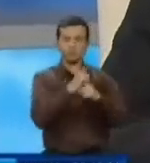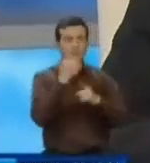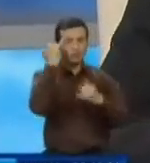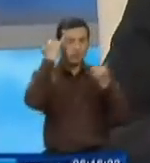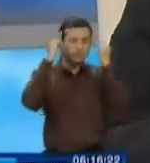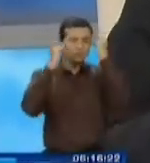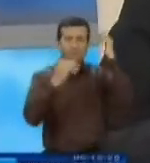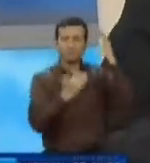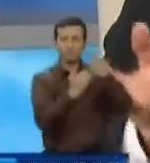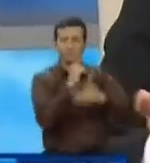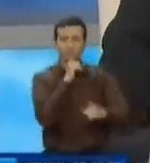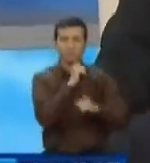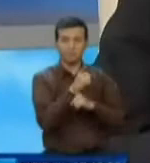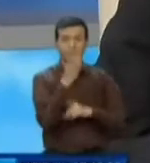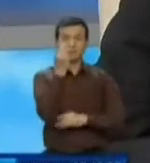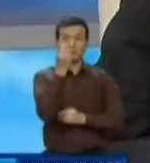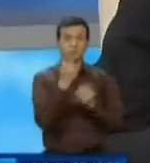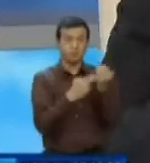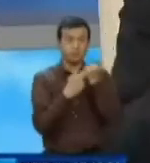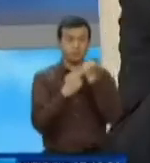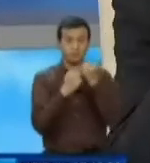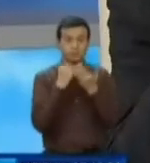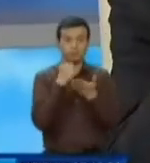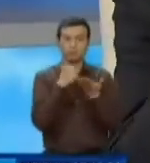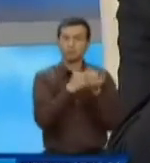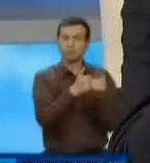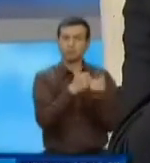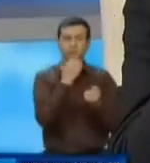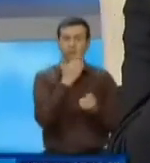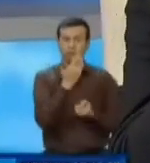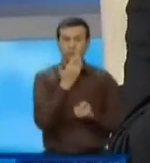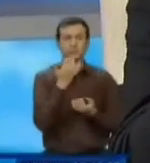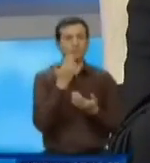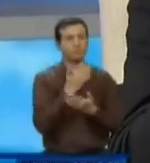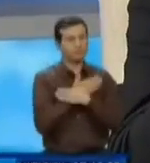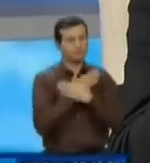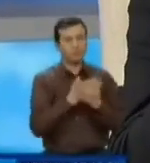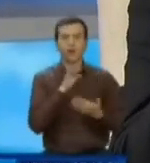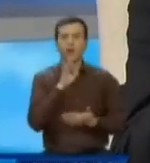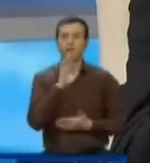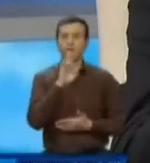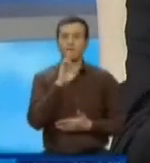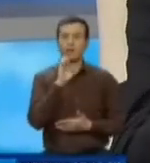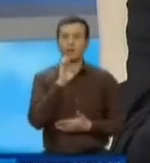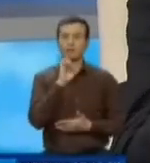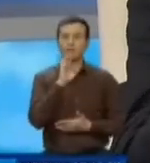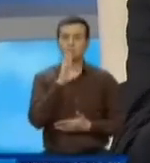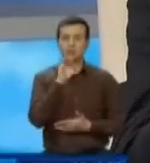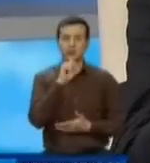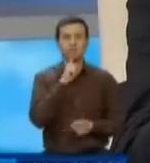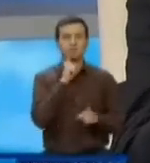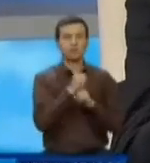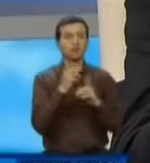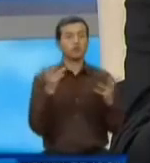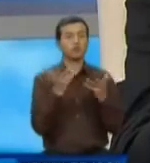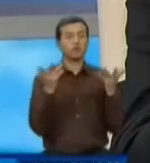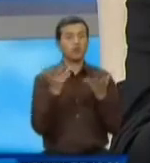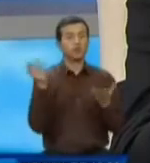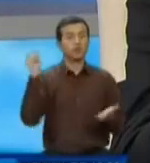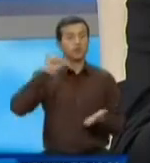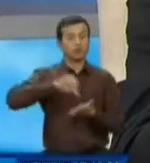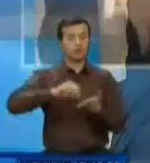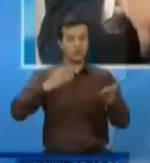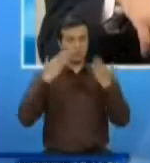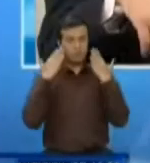innovación y qué recursos hay para que ellos le damos la bienvenida y comenzamos con francisco alarcón que ya se encuentran en los estudios de la ciudad